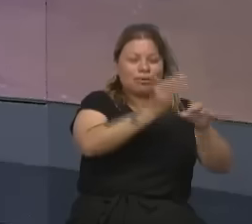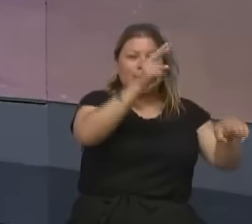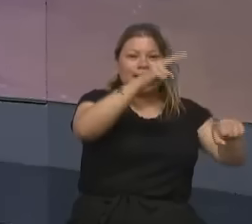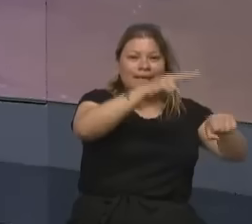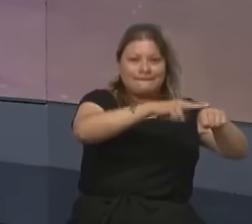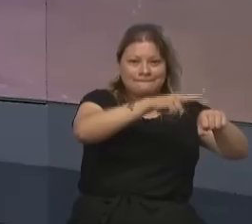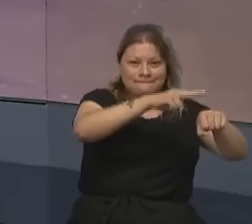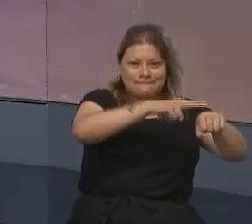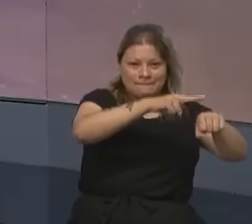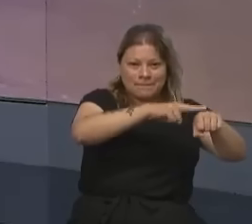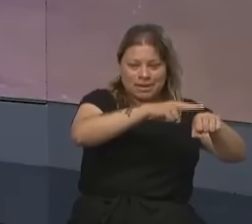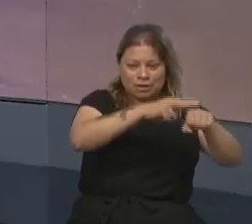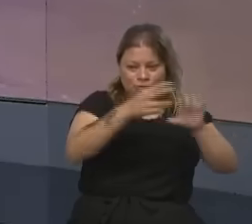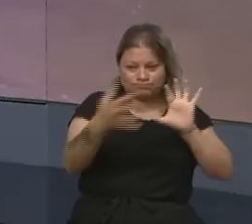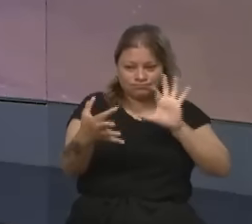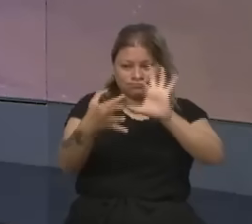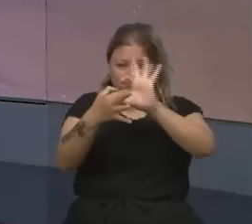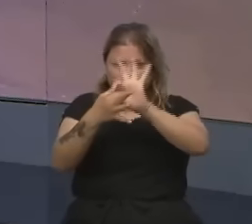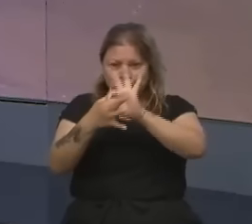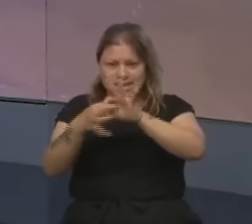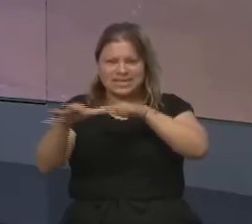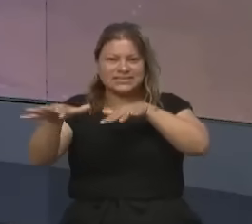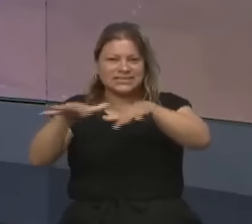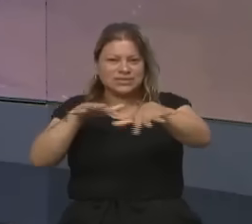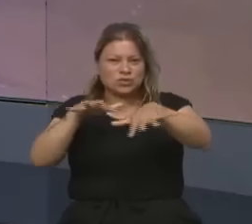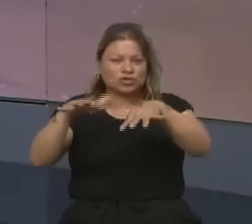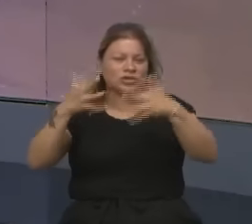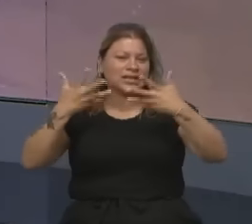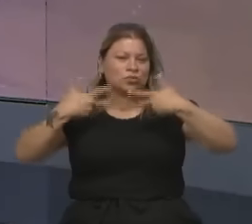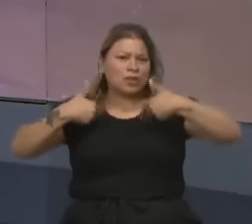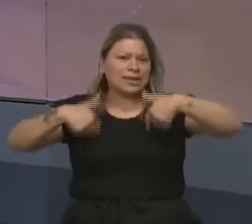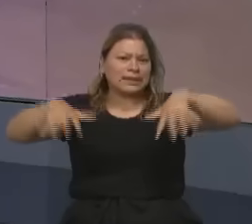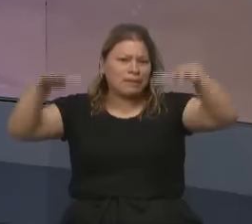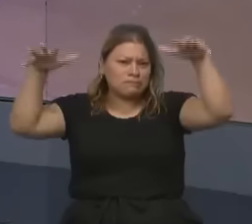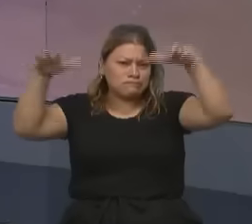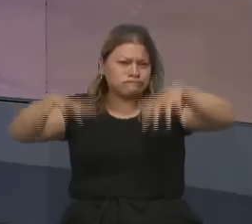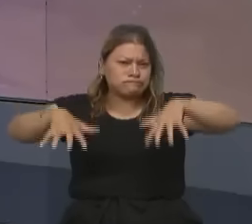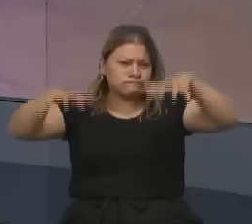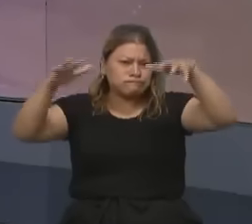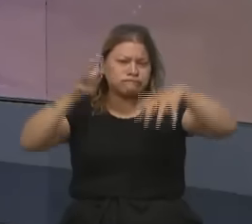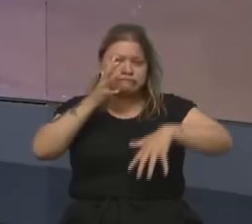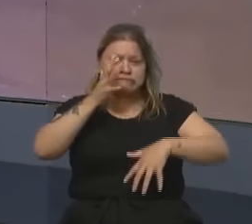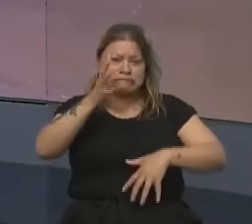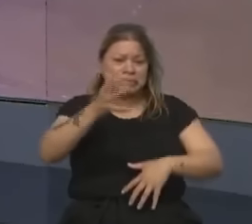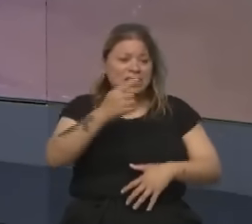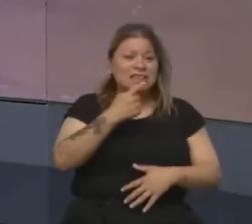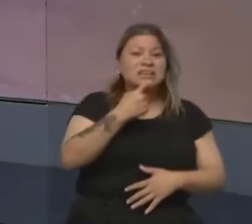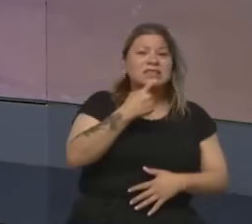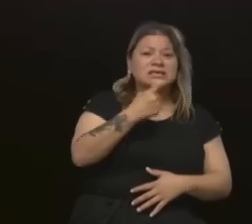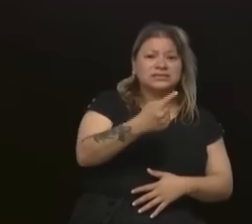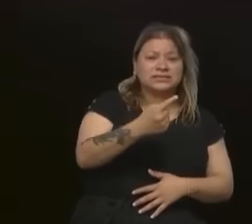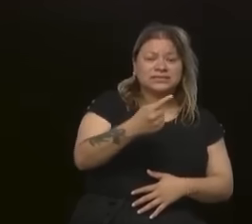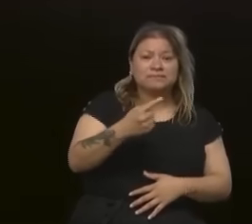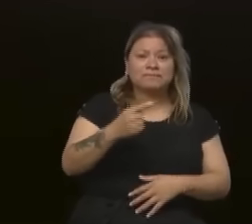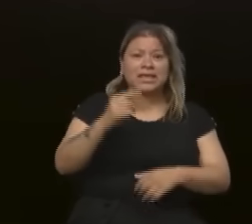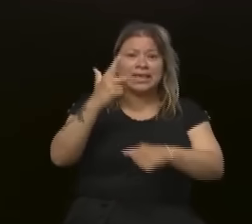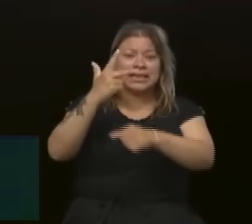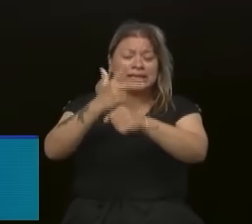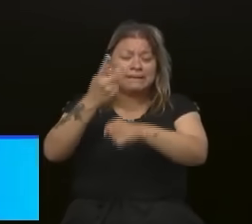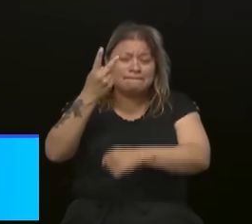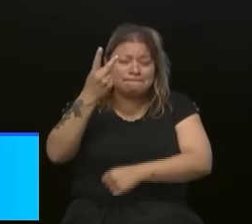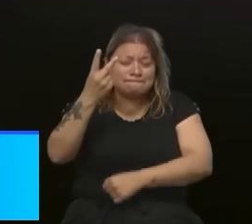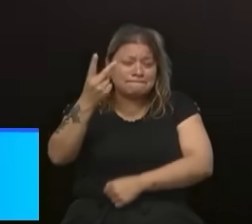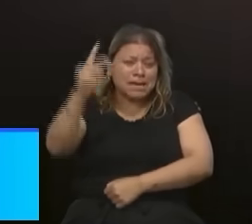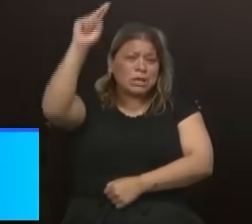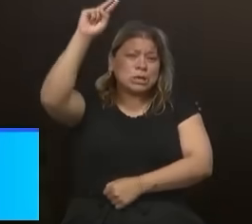en tragedias o en situaciones excepcionales hablan de que es el tercer peor